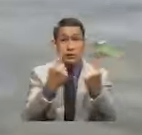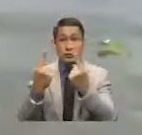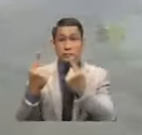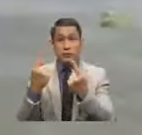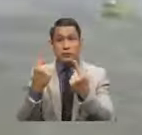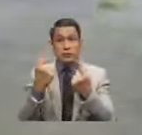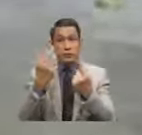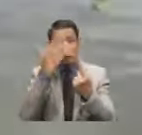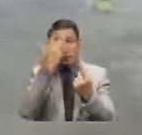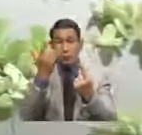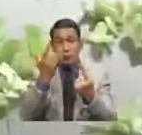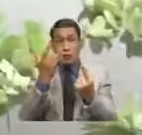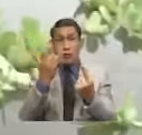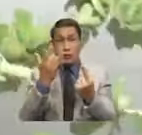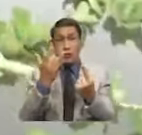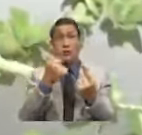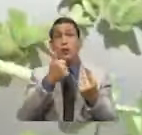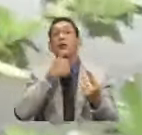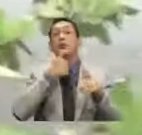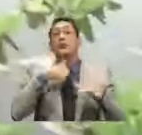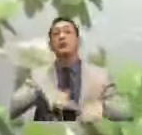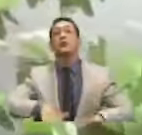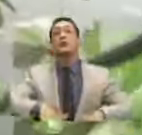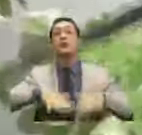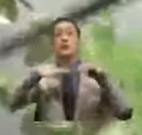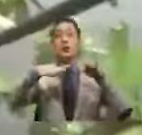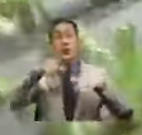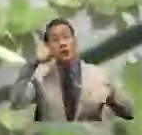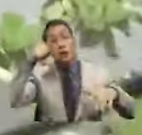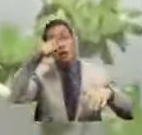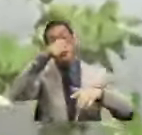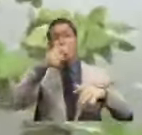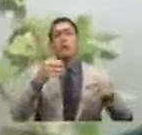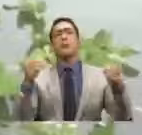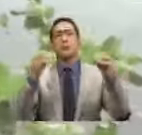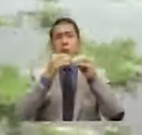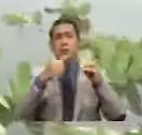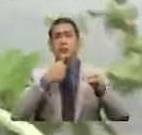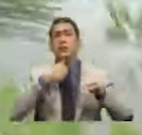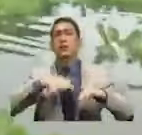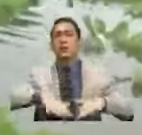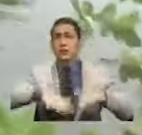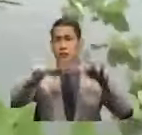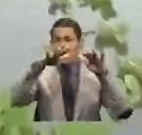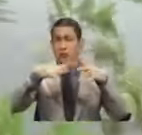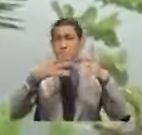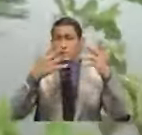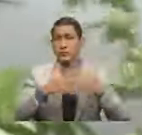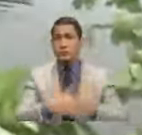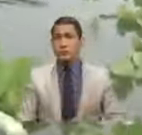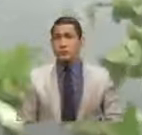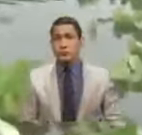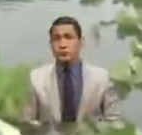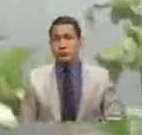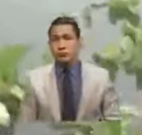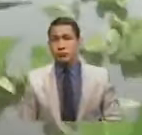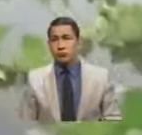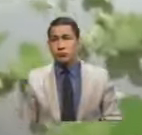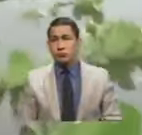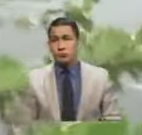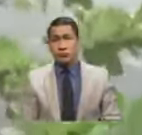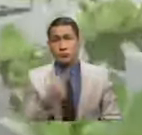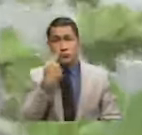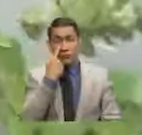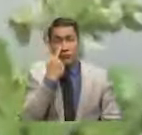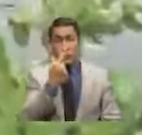hondo, ya, más hondo. Para allá es más hondo todavía, todo eso para allá. Es más hondo, estamos hablando de 2 metros y medio de agua. Mire aquí